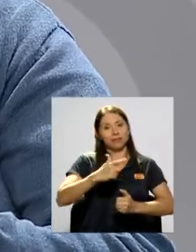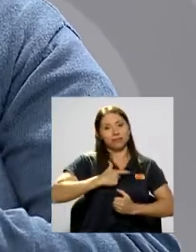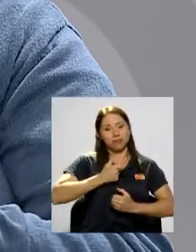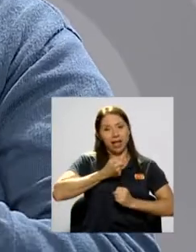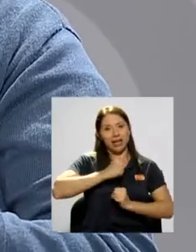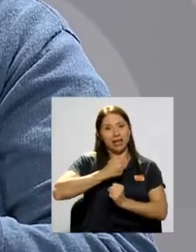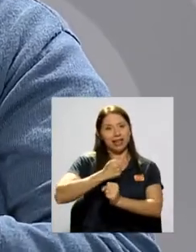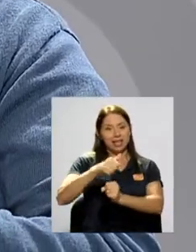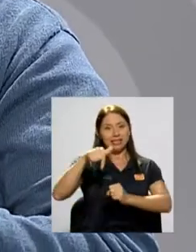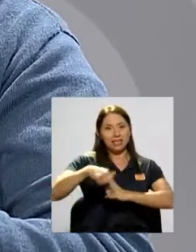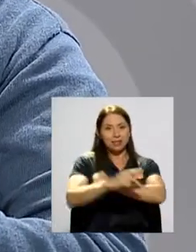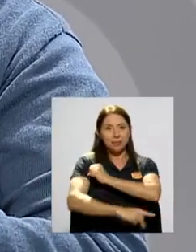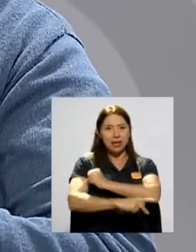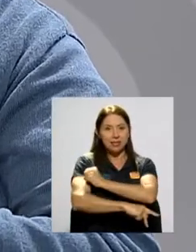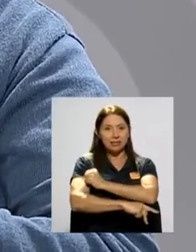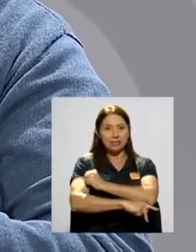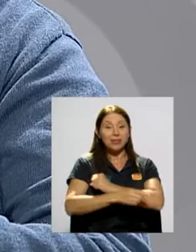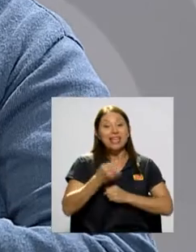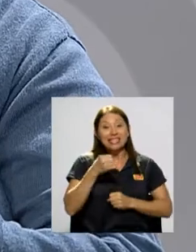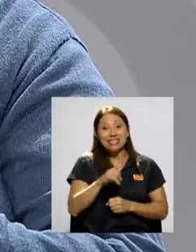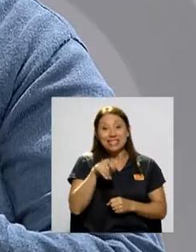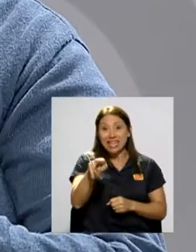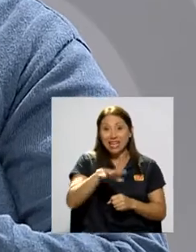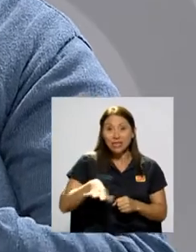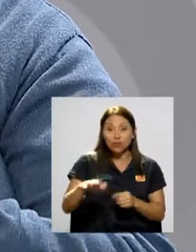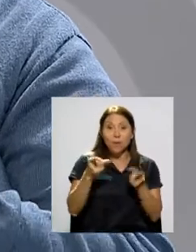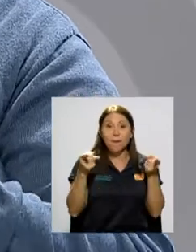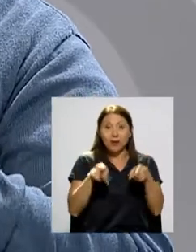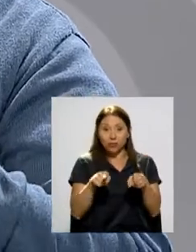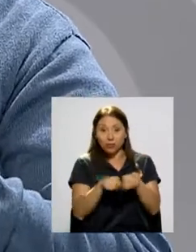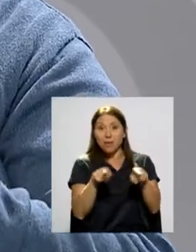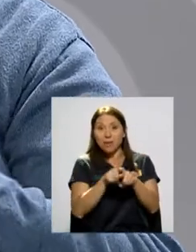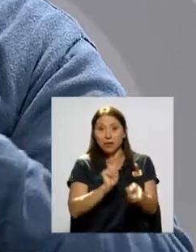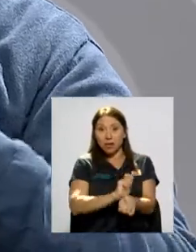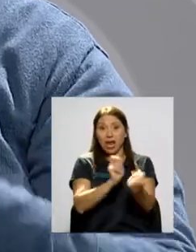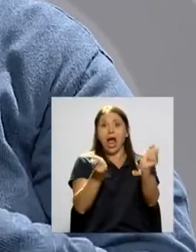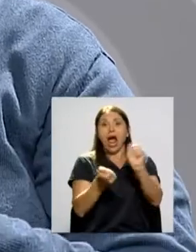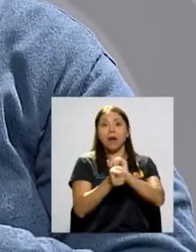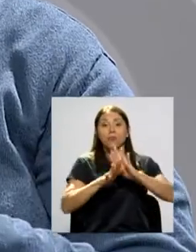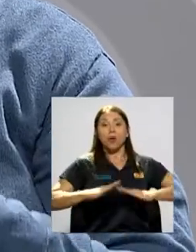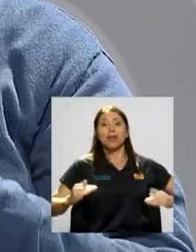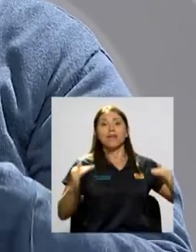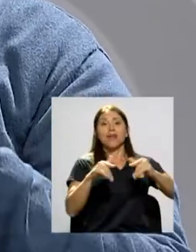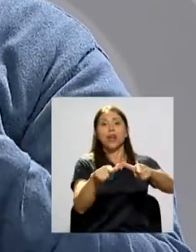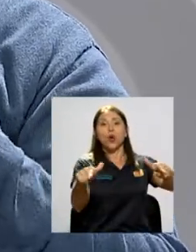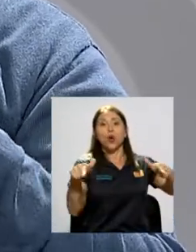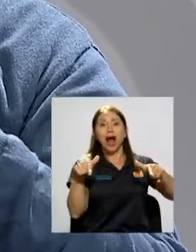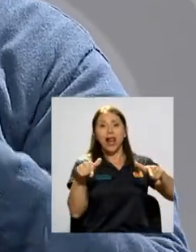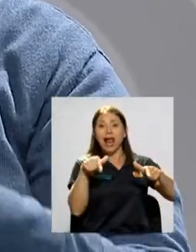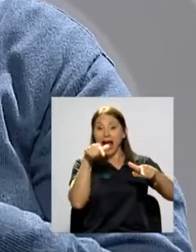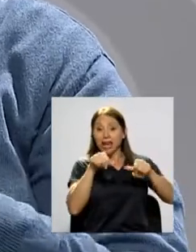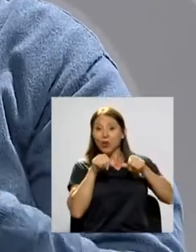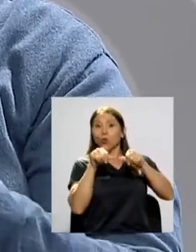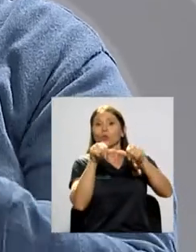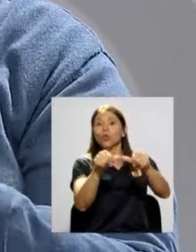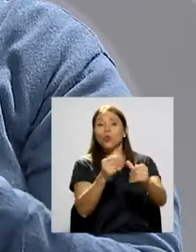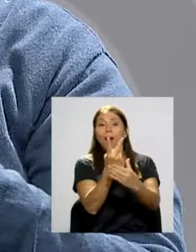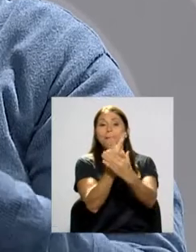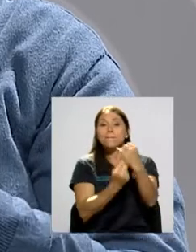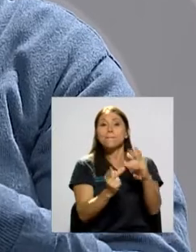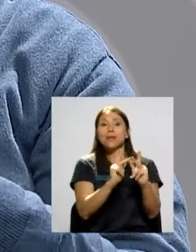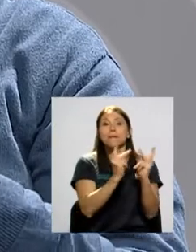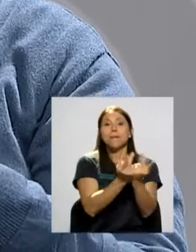país. Si ese escenario se reconfiguró a nivel local, si el bipartidismo está ahí sólido, ¿verdad? Si se nucleó, si